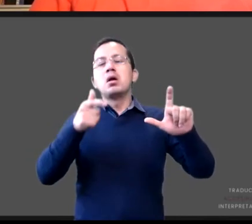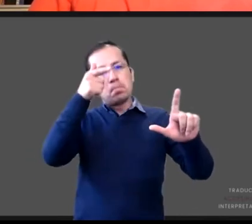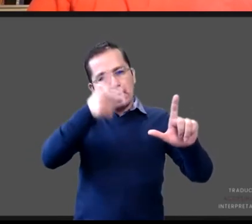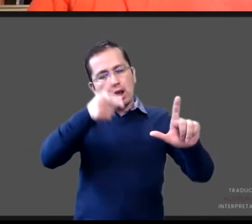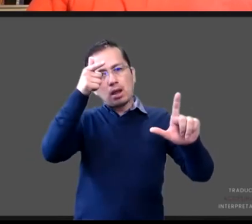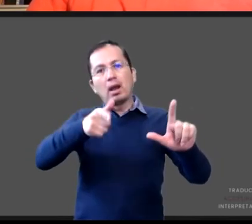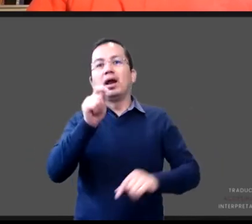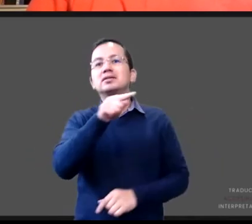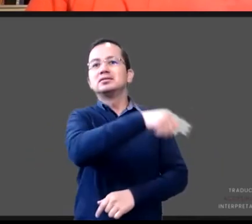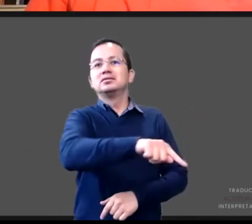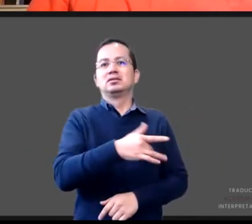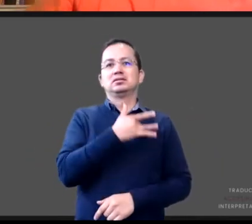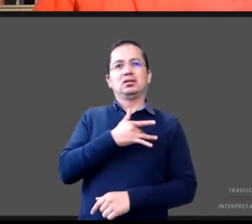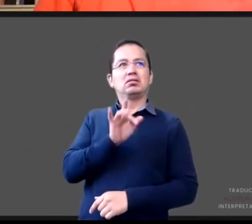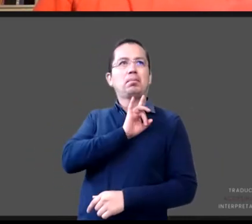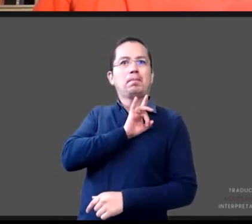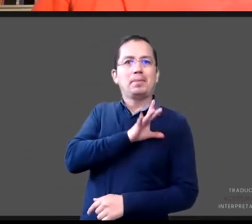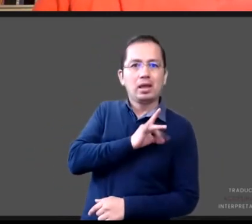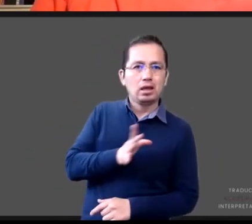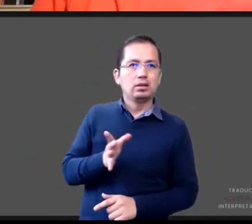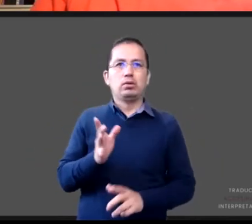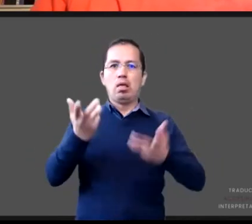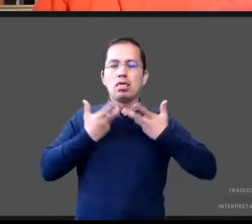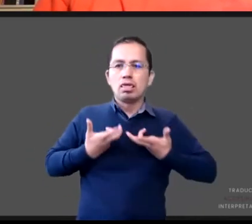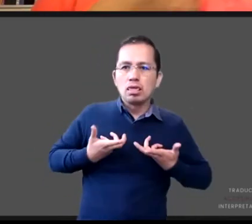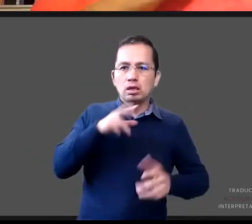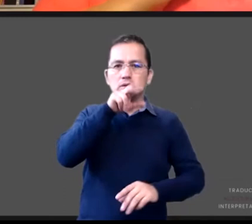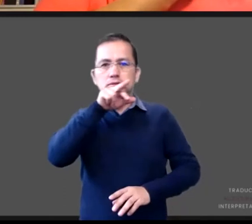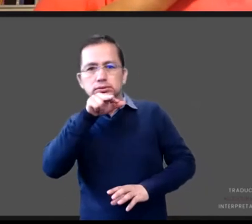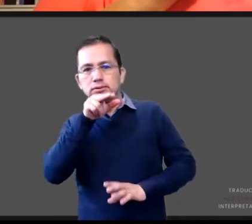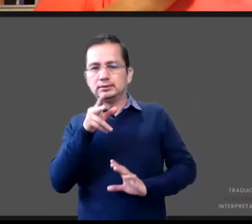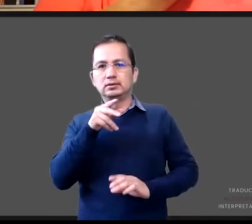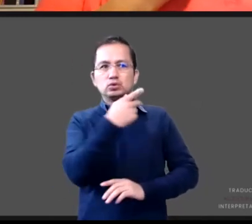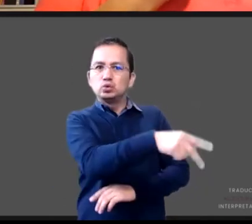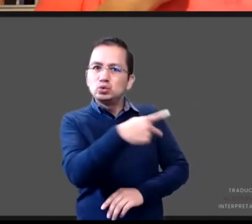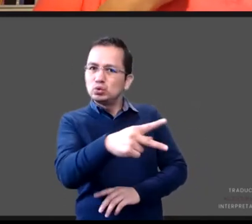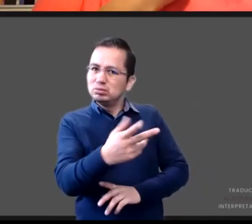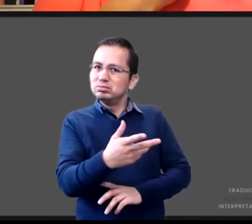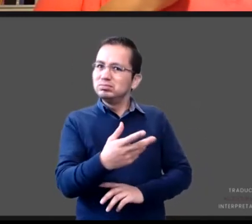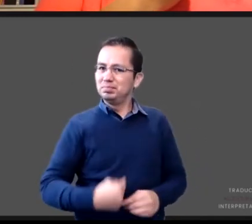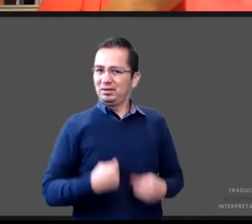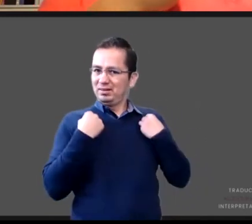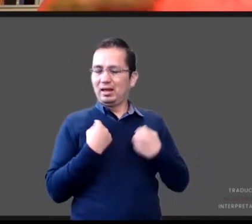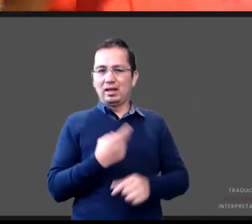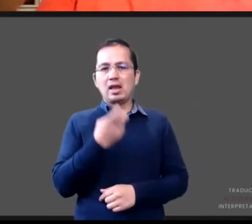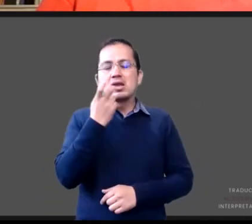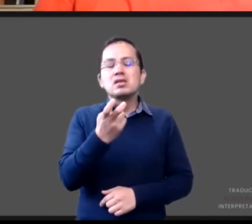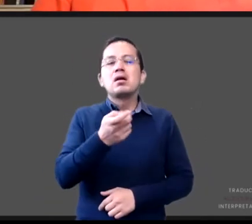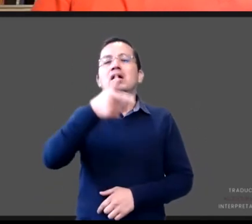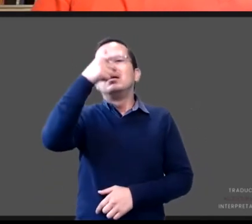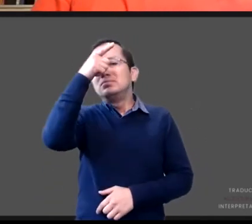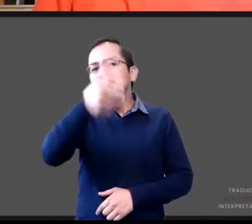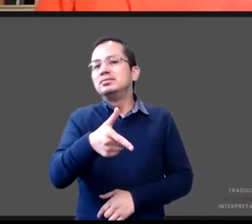de ansiedad, hablan de circunstancias que seguramente están viviendo, lo cual me lleva a plantear que la participación